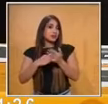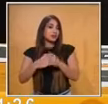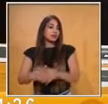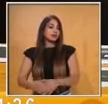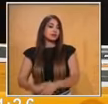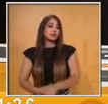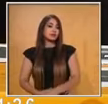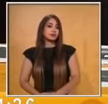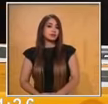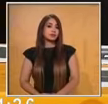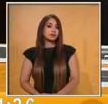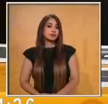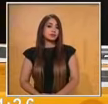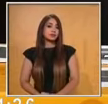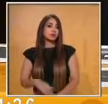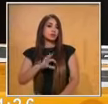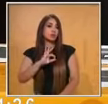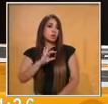Tomando